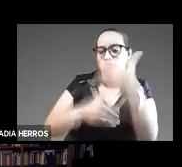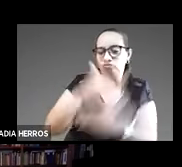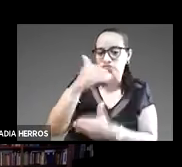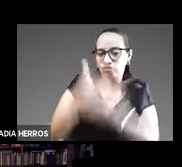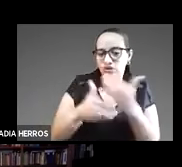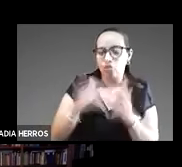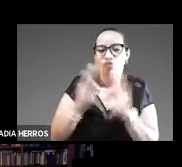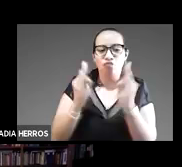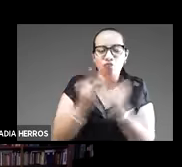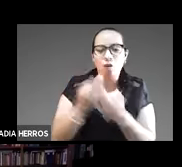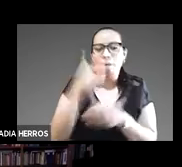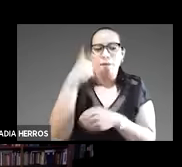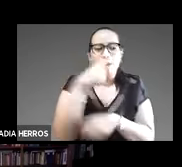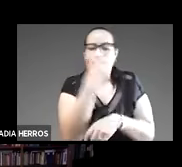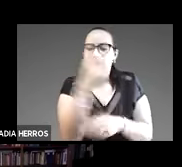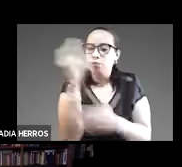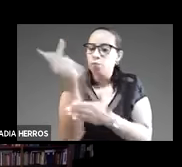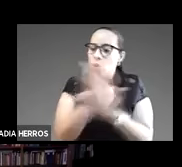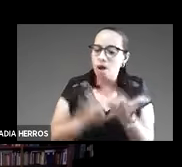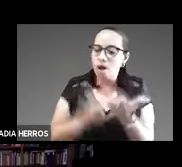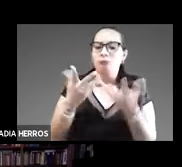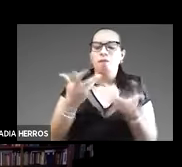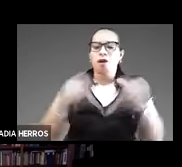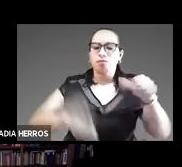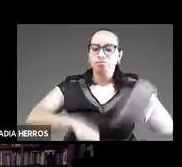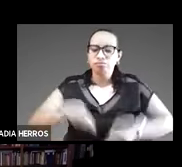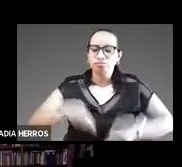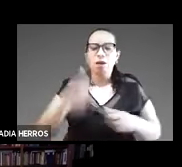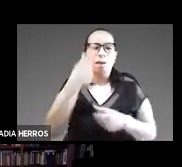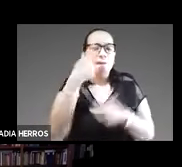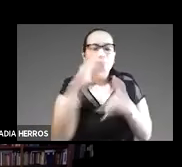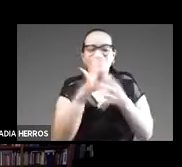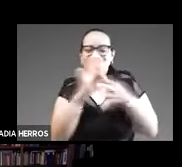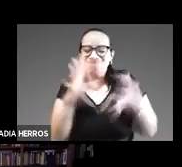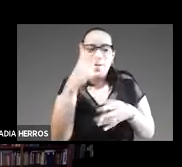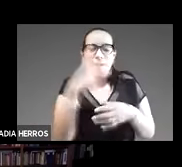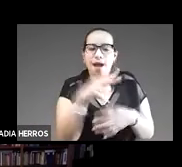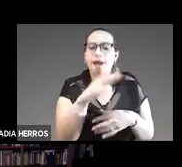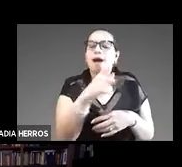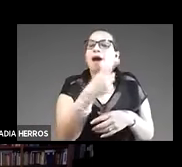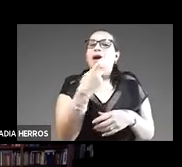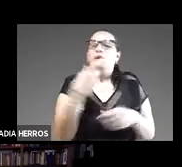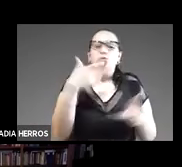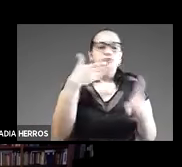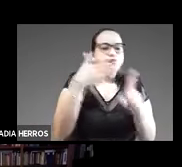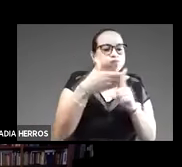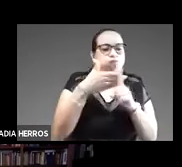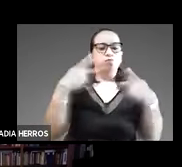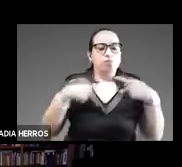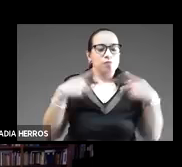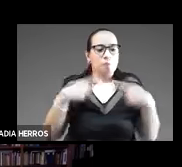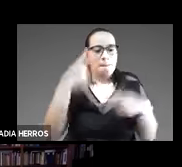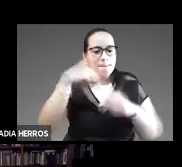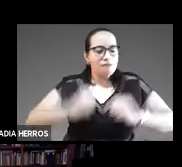programas y acciones desencadenan específicamente con la ciudadanía para poder fortalecer